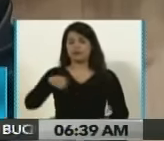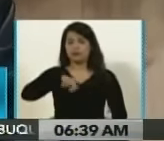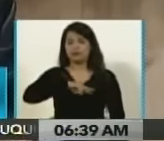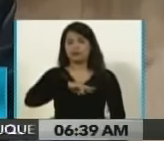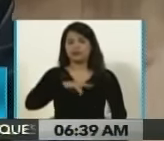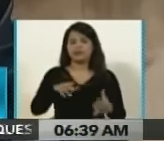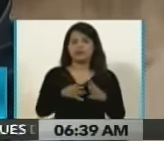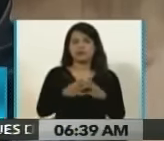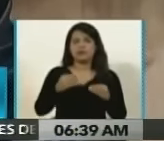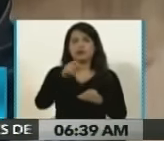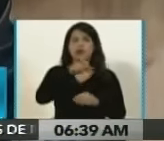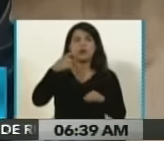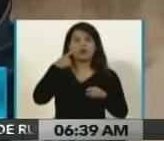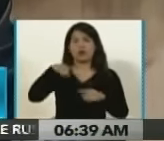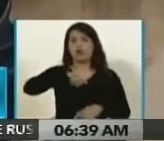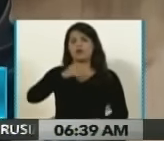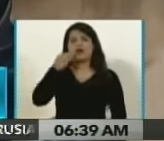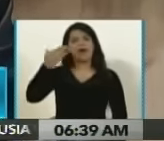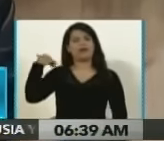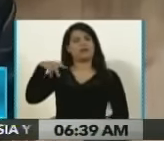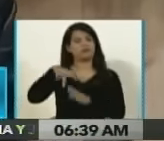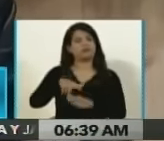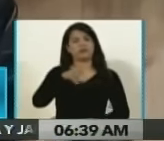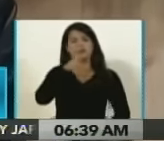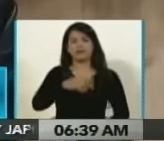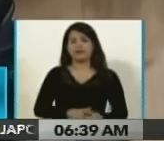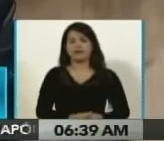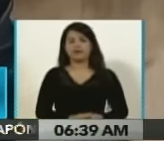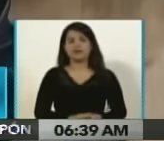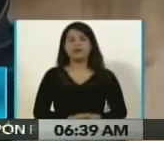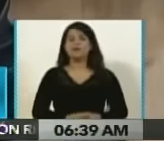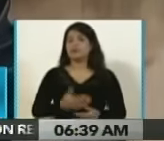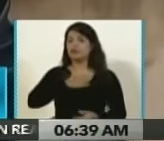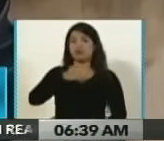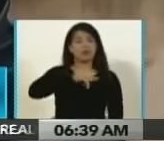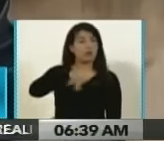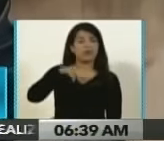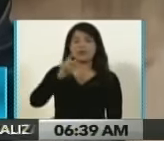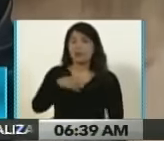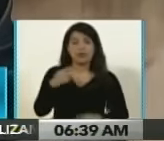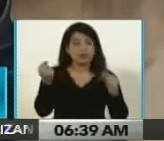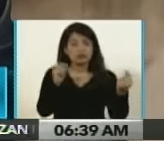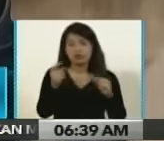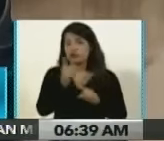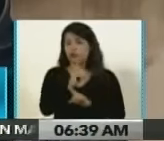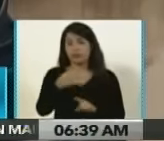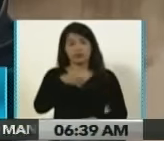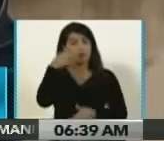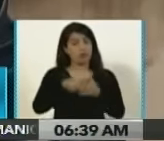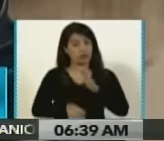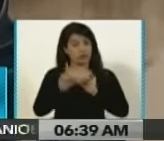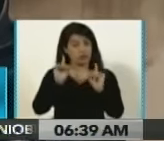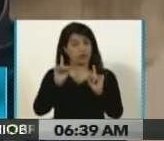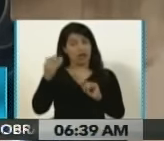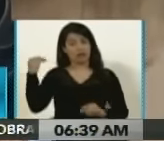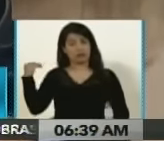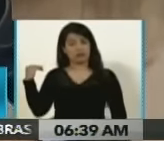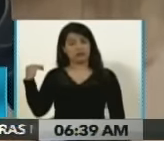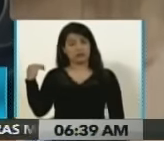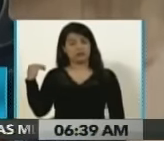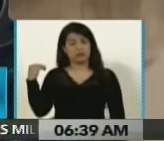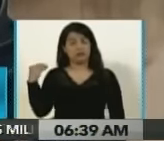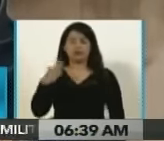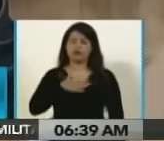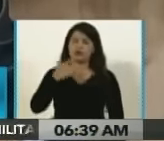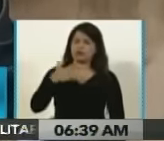de esa época, estábamos formados, ¿no?, y en capacidad de realizar esos debates, ¿no? Entonces yo siento que